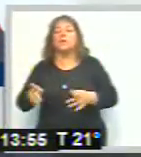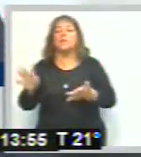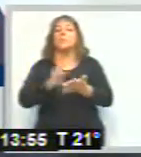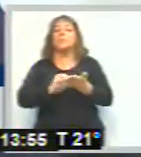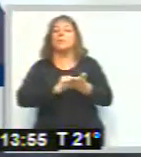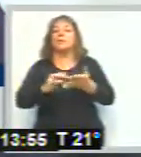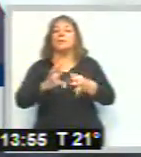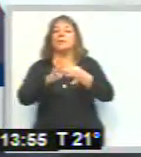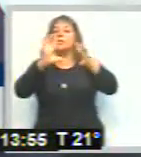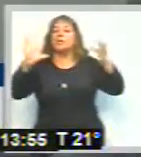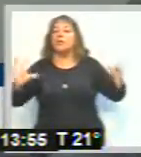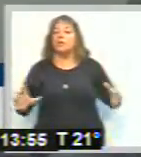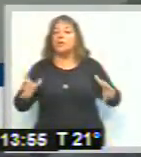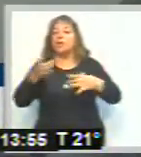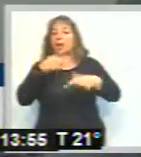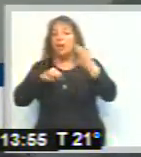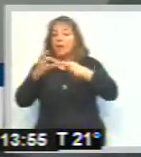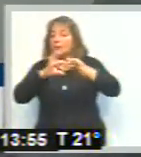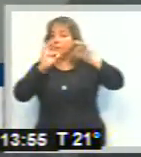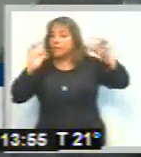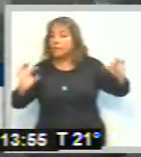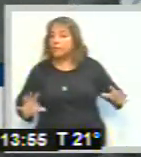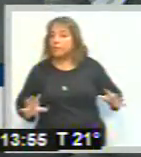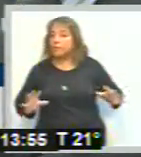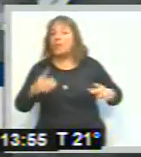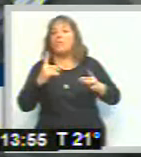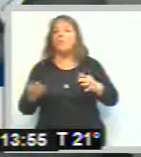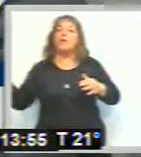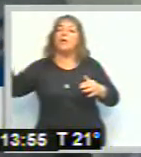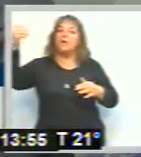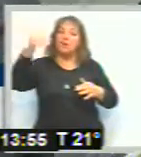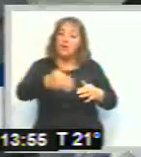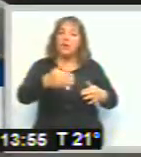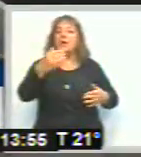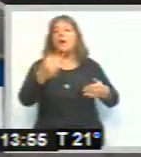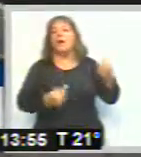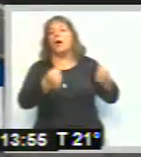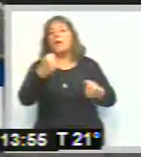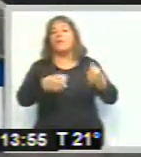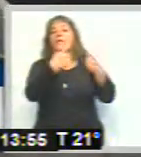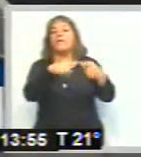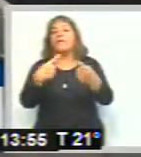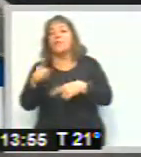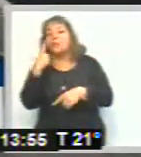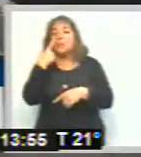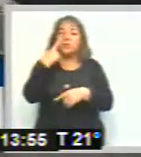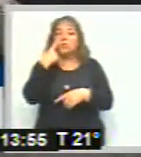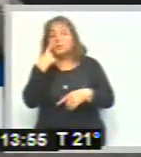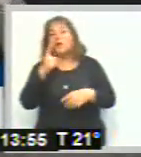una descentralización comercial, porque el ingreso y el egreso de vehículos de los distintos municipios también nos